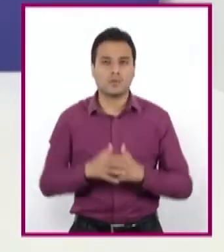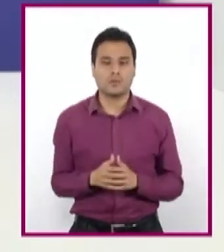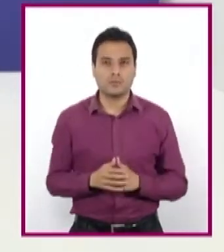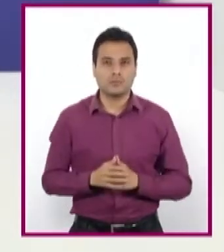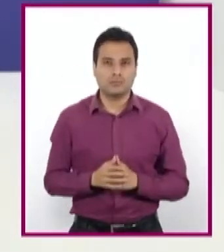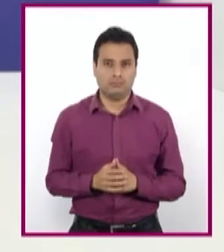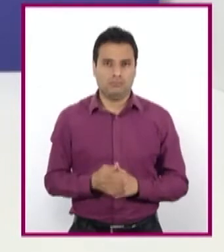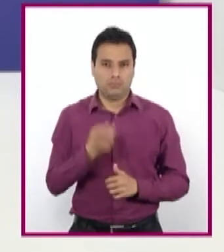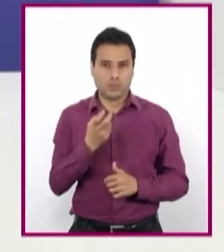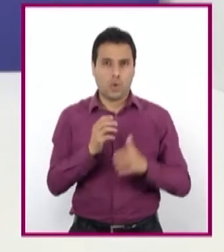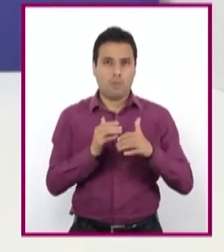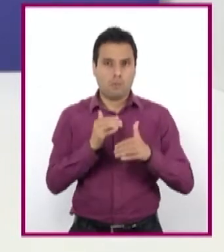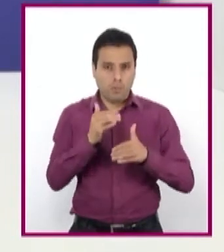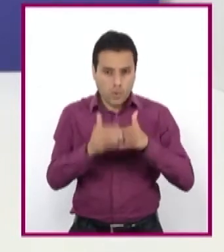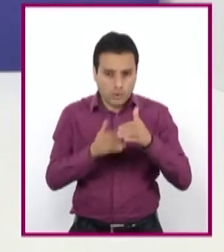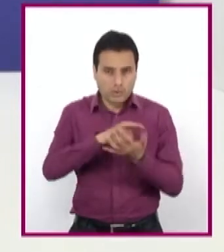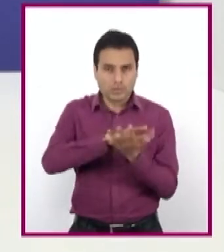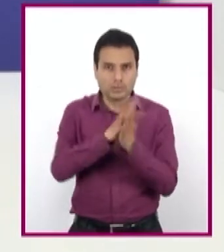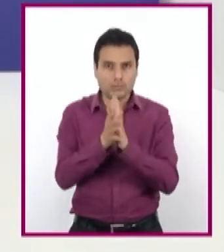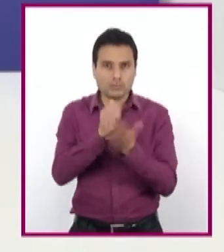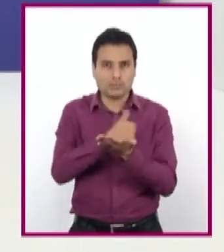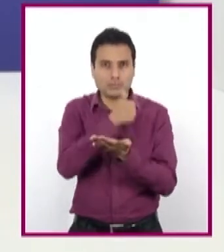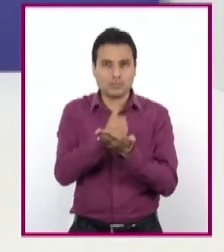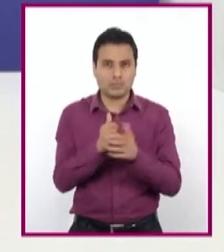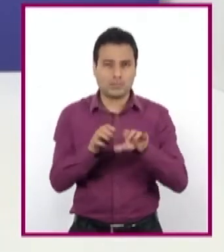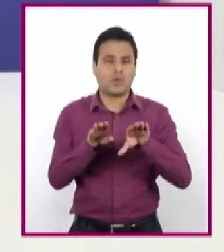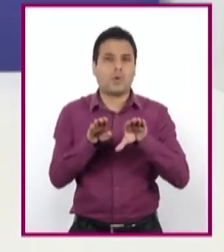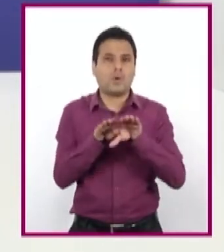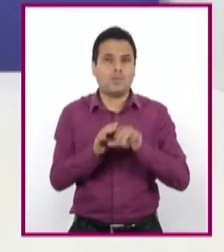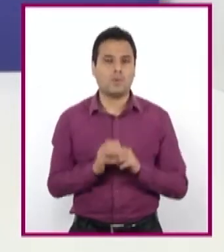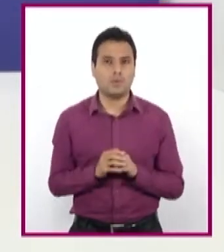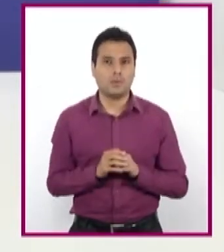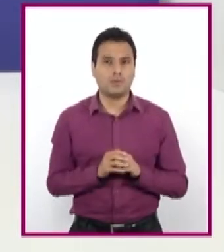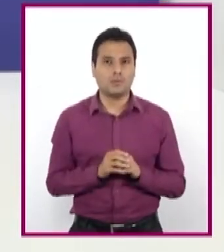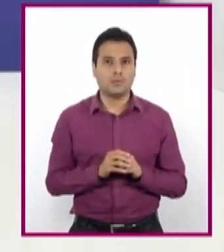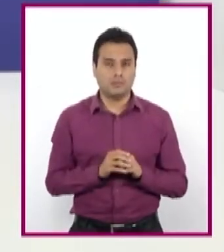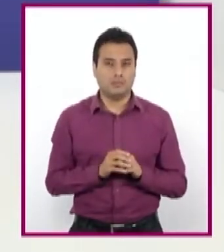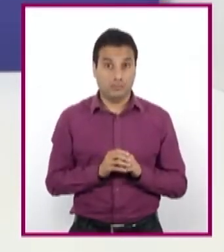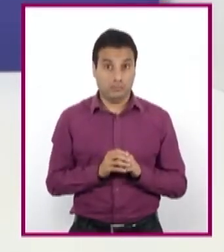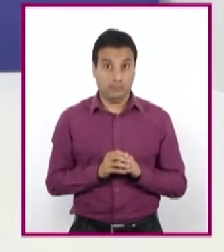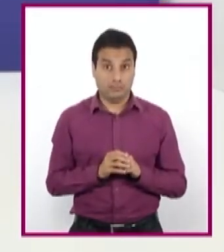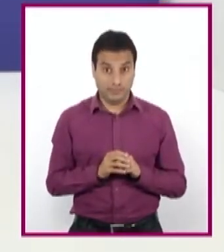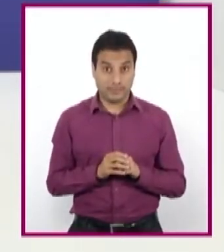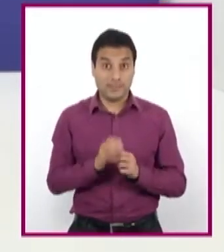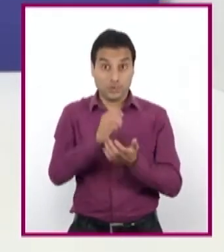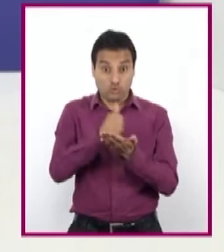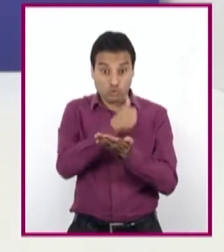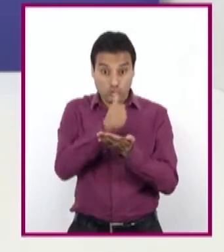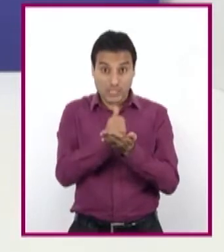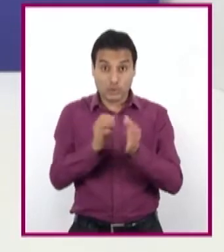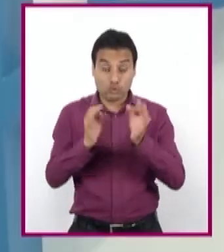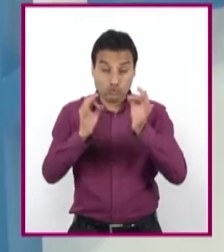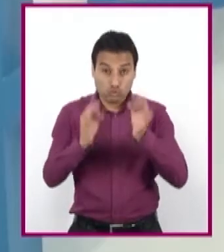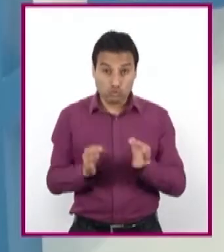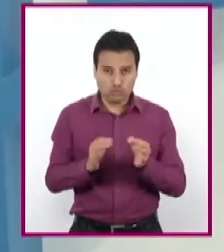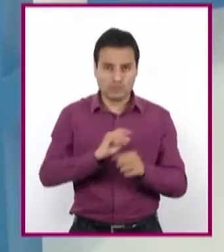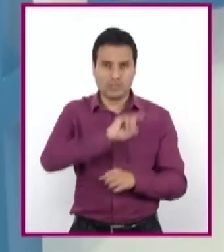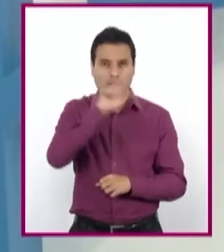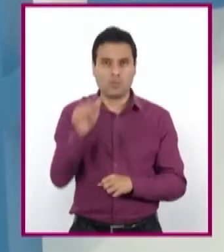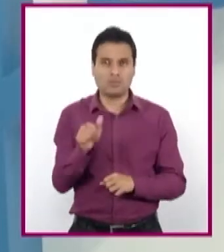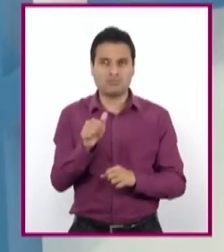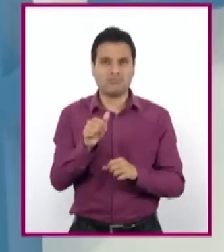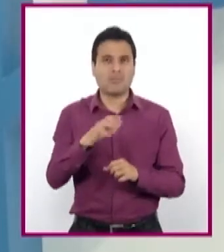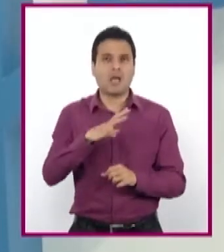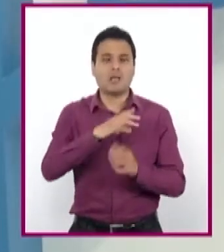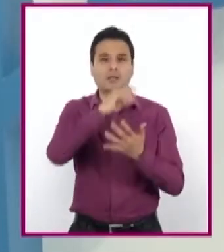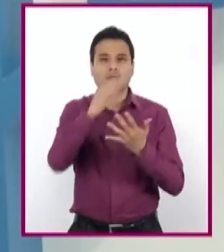el proceso de urbanización? ¿Qué otros aspectos surgieron con el desarrollo de la urbanización? Para resolver